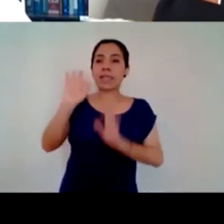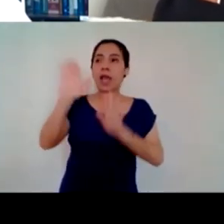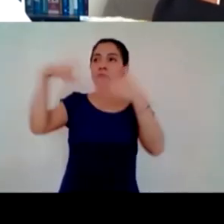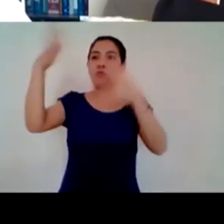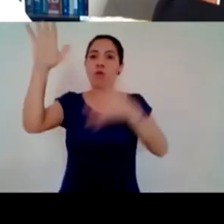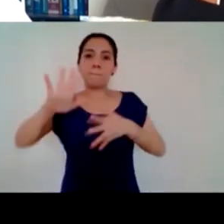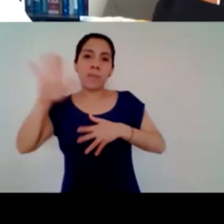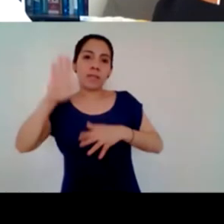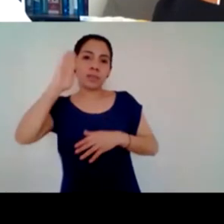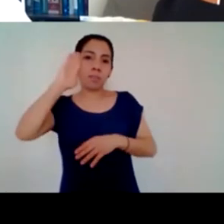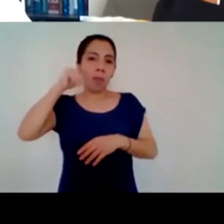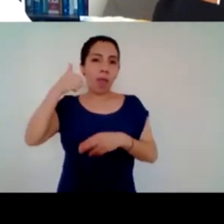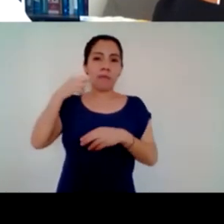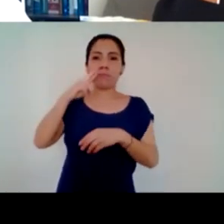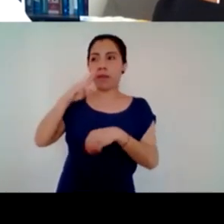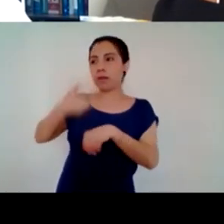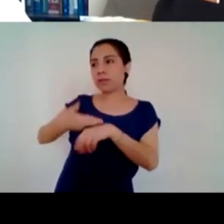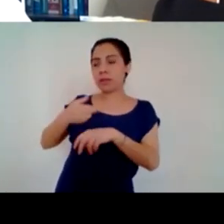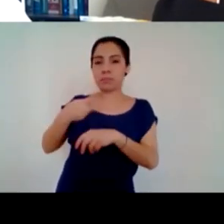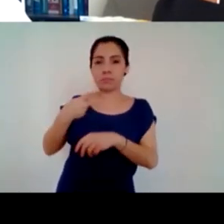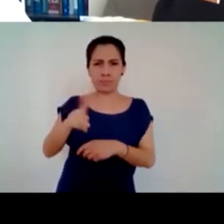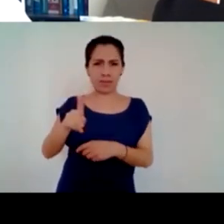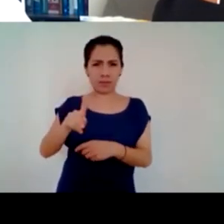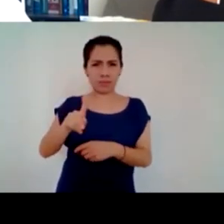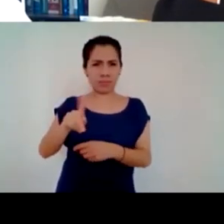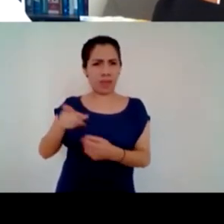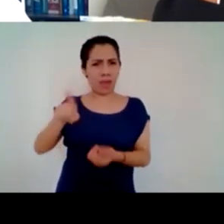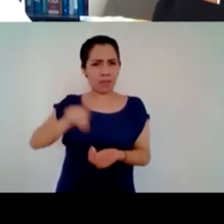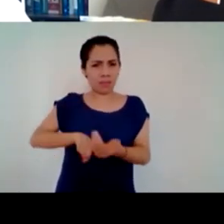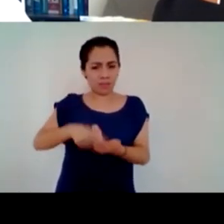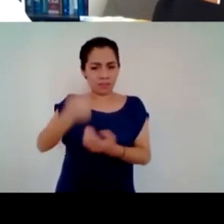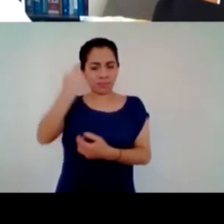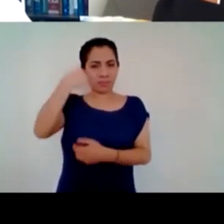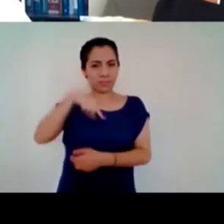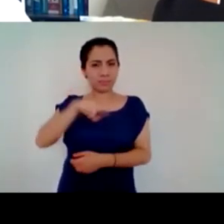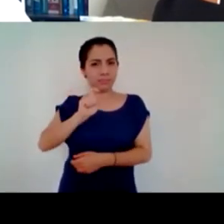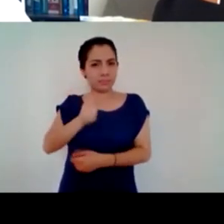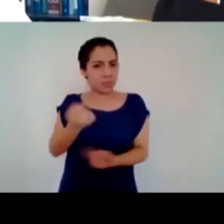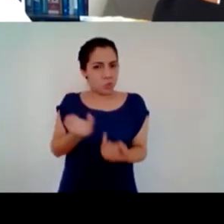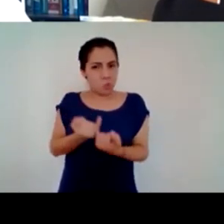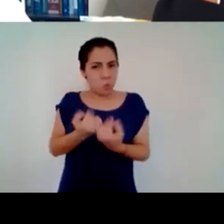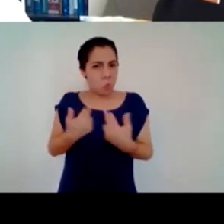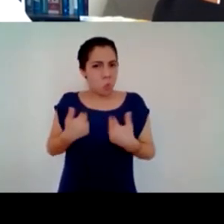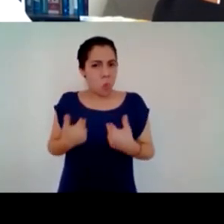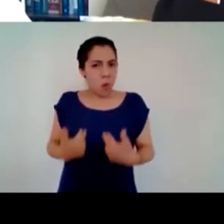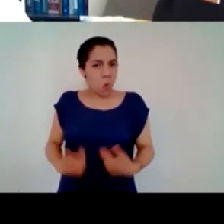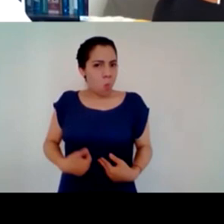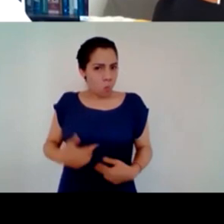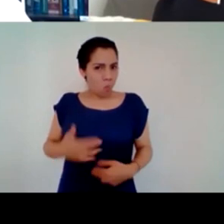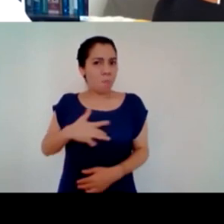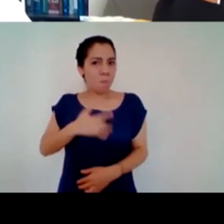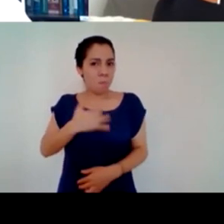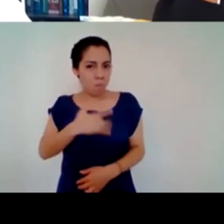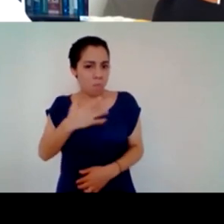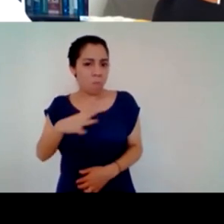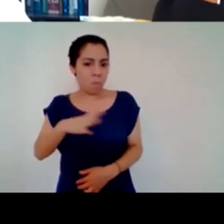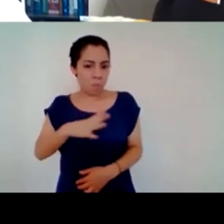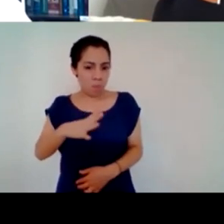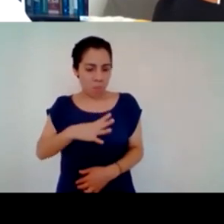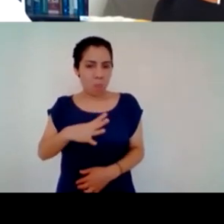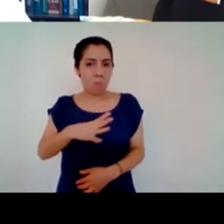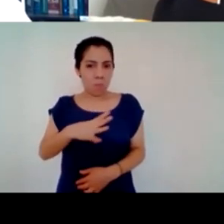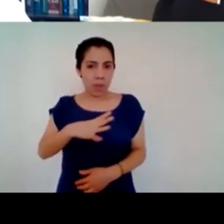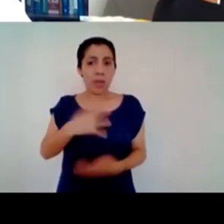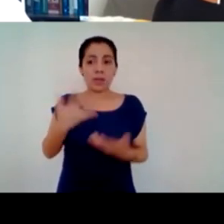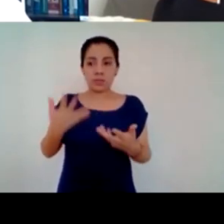esta pinta, y por dentro son dulces como tunas, ¿no? Entonces, sí es muy conmovedor ver cómo a través de